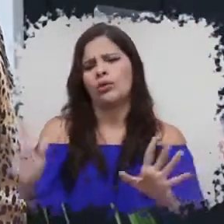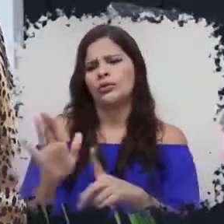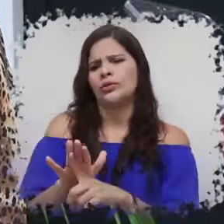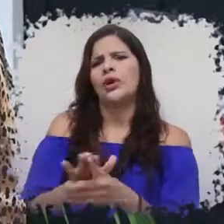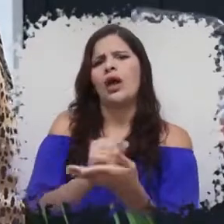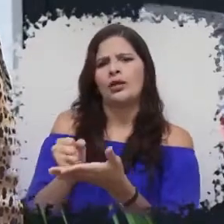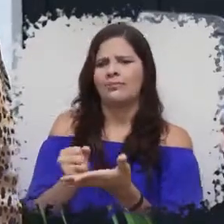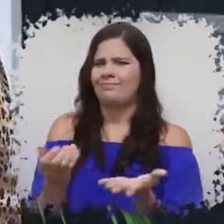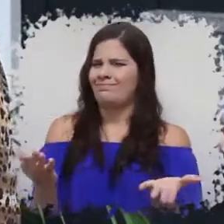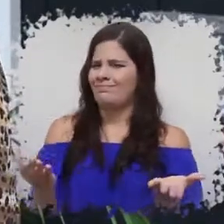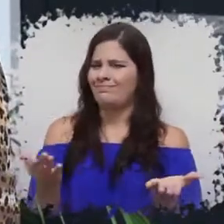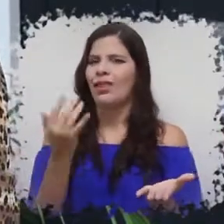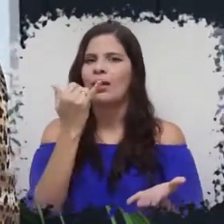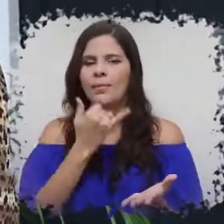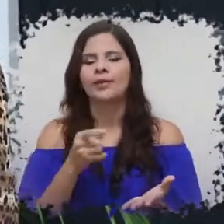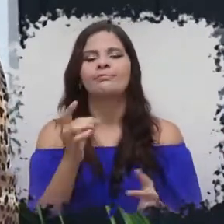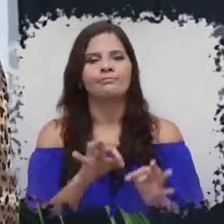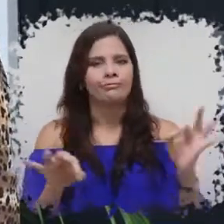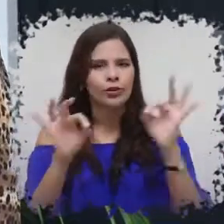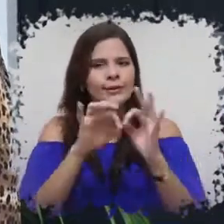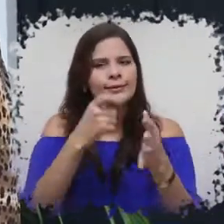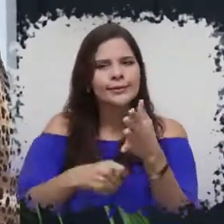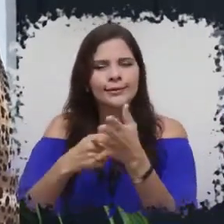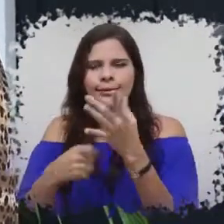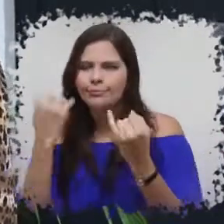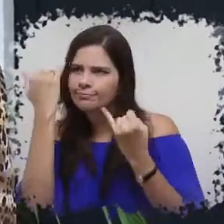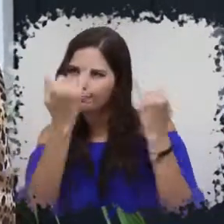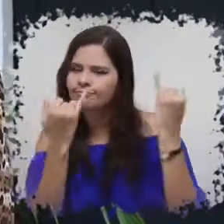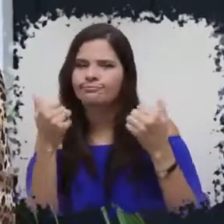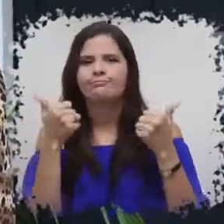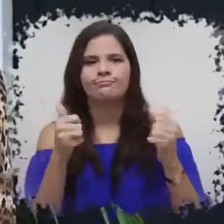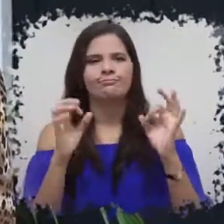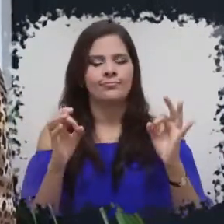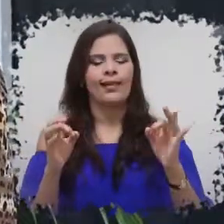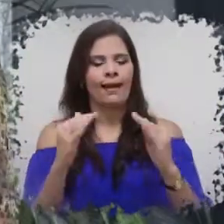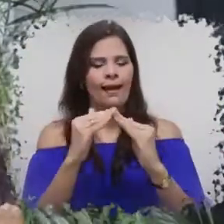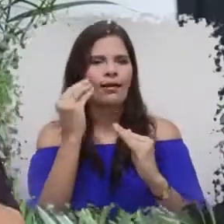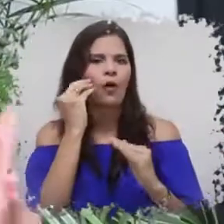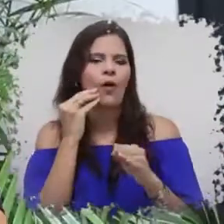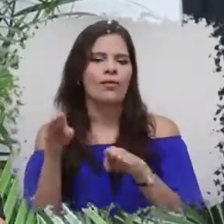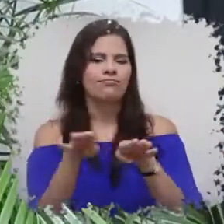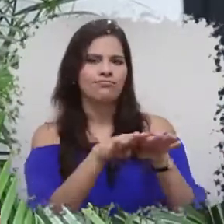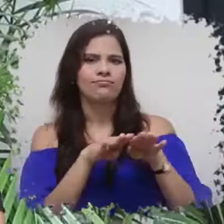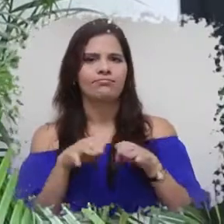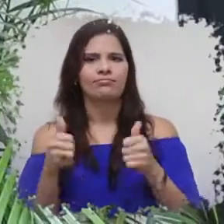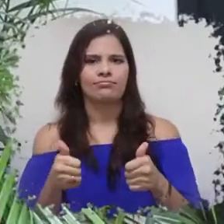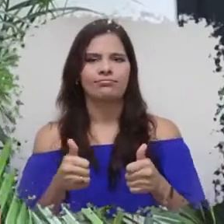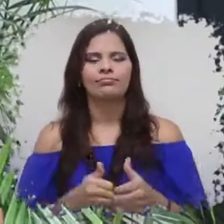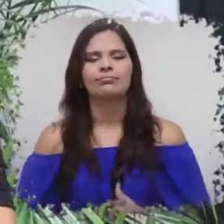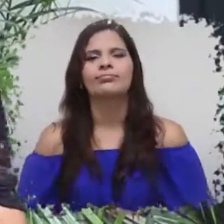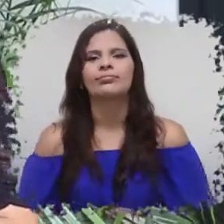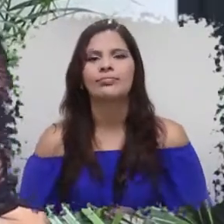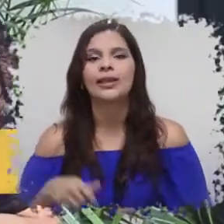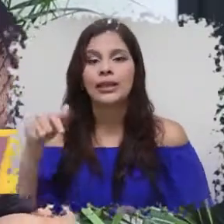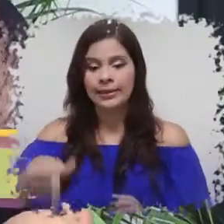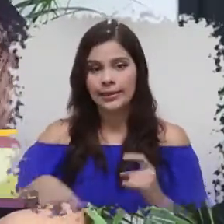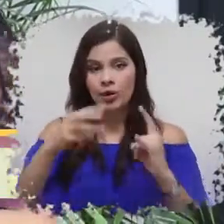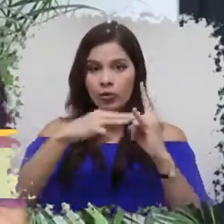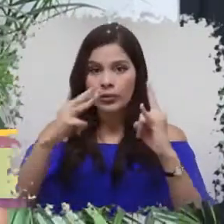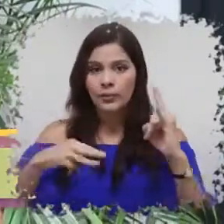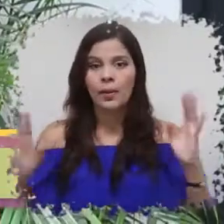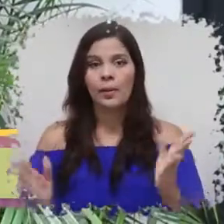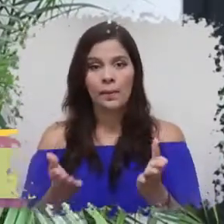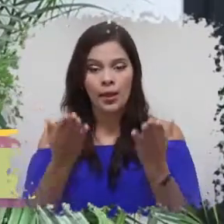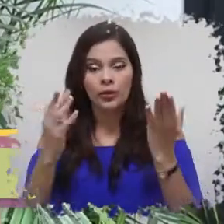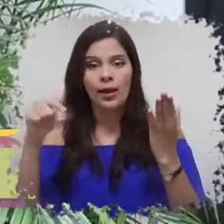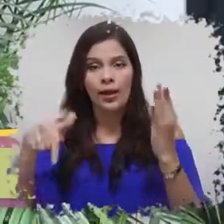Entonces, esos son imaginarios que hay que empezar a relevar para poder construir la igualdad desde la casa. han ido cambiando la percepción de la universidad, y creo que